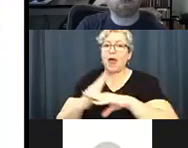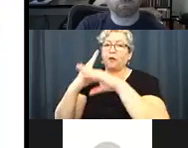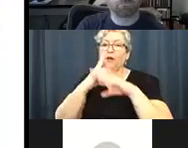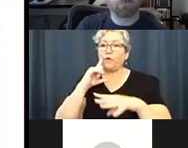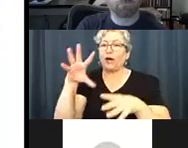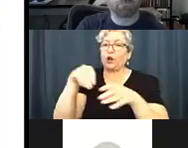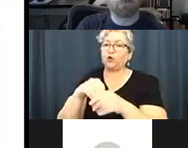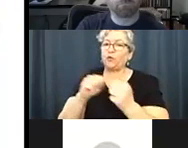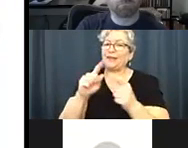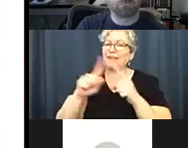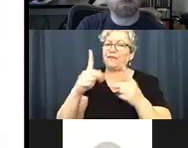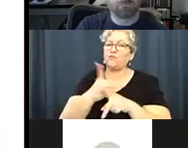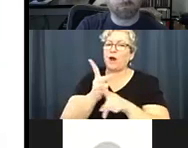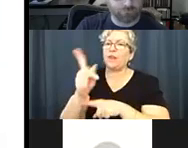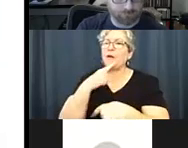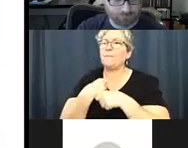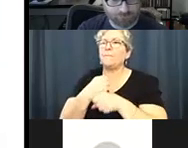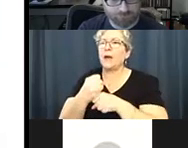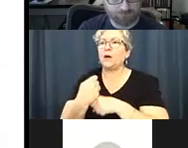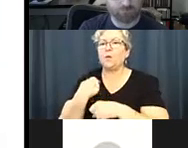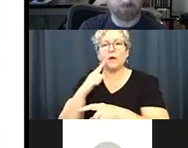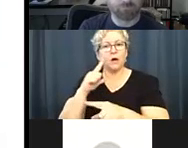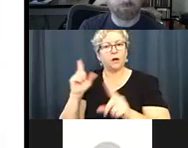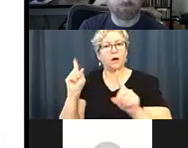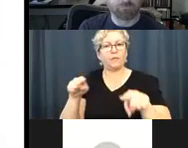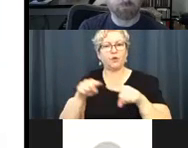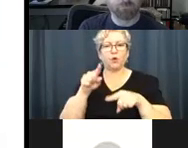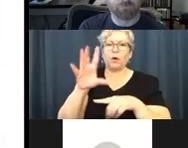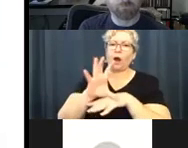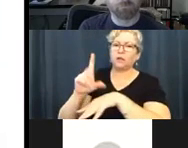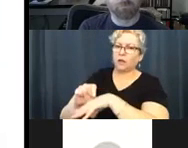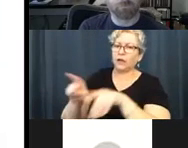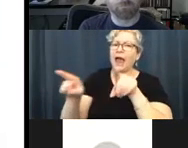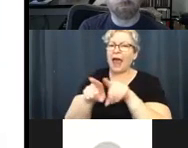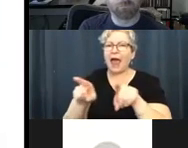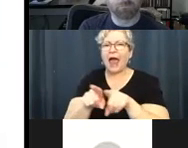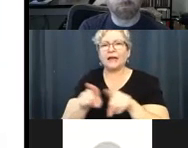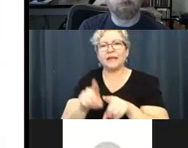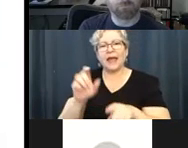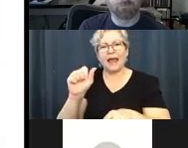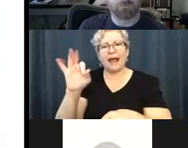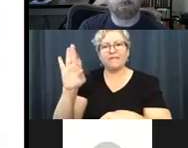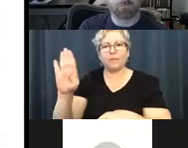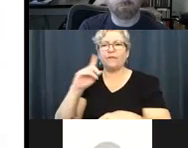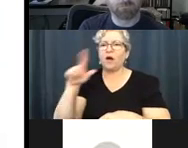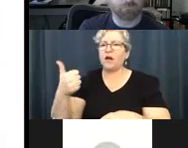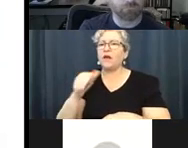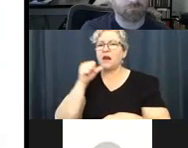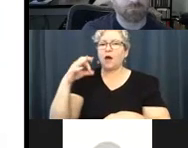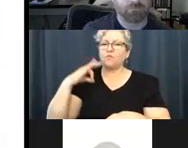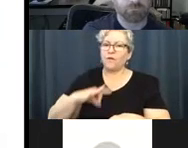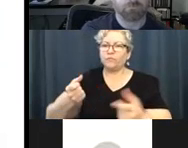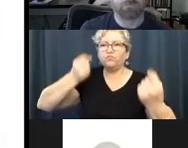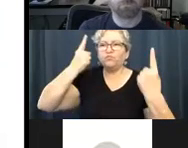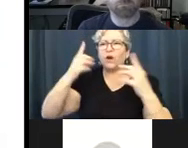nuestra investigación y nuestras data. Y entonces estamos viniendo a ustedes como unos consultores y también como unos AFB